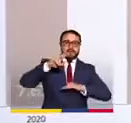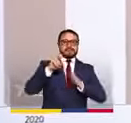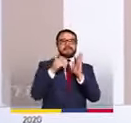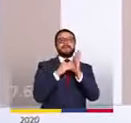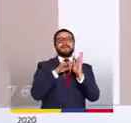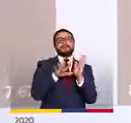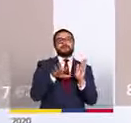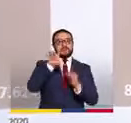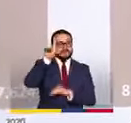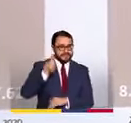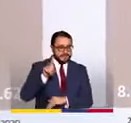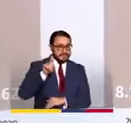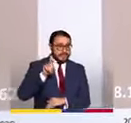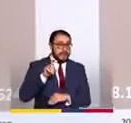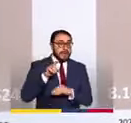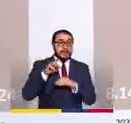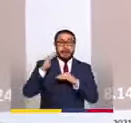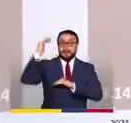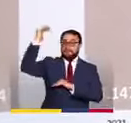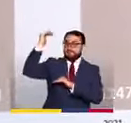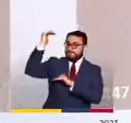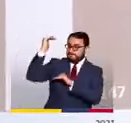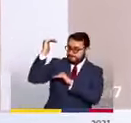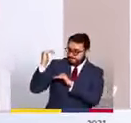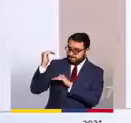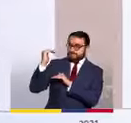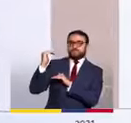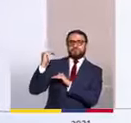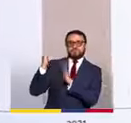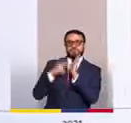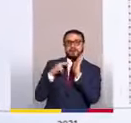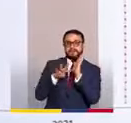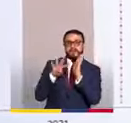7.056 y bajamos a finales del